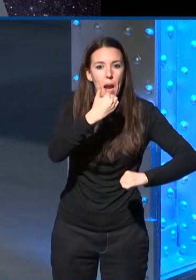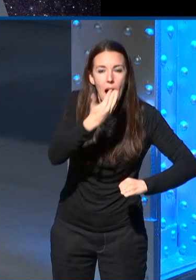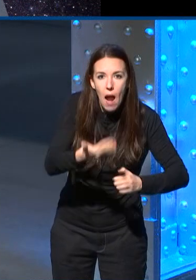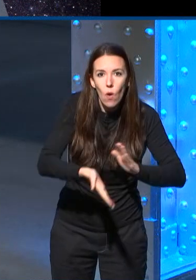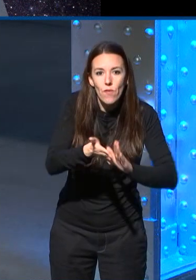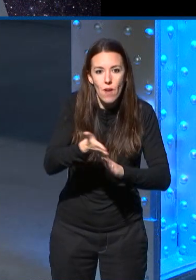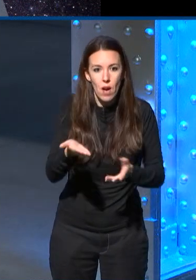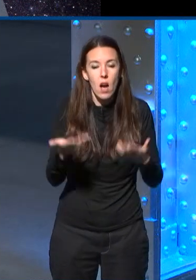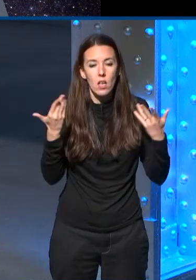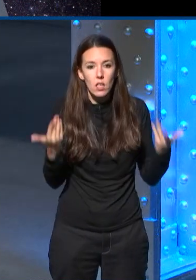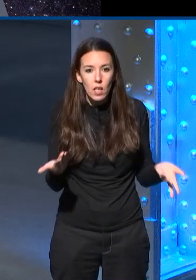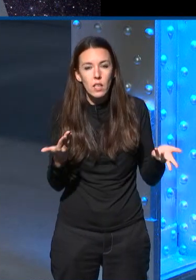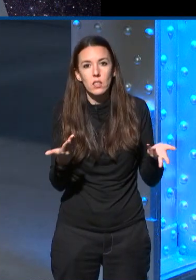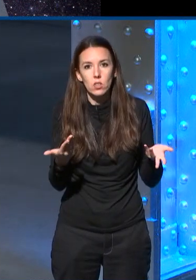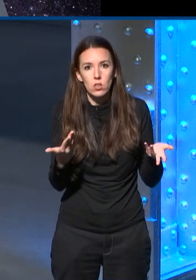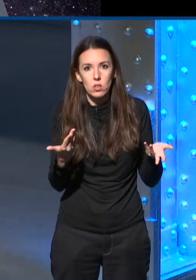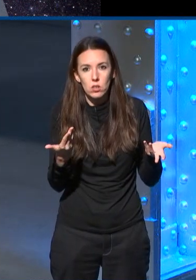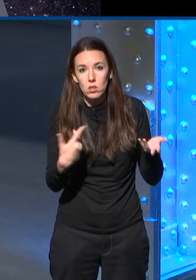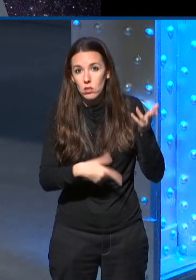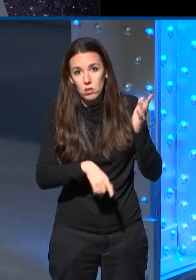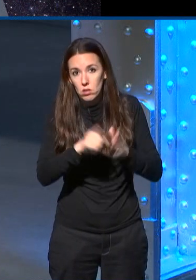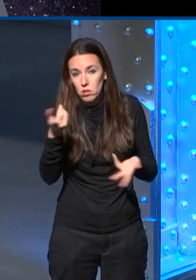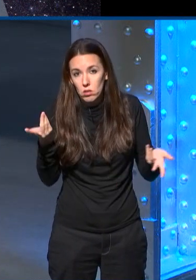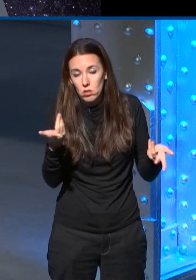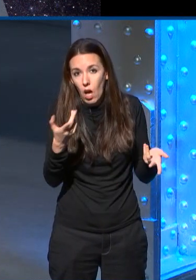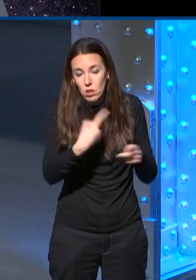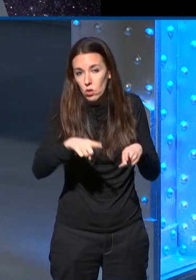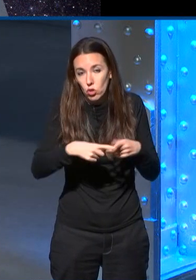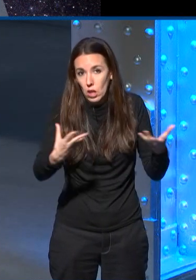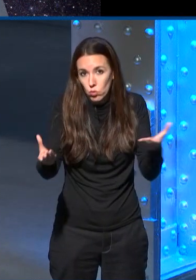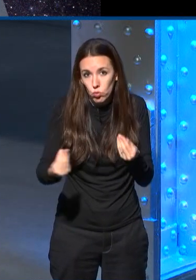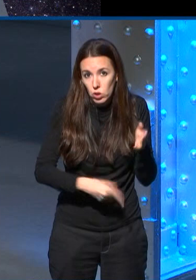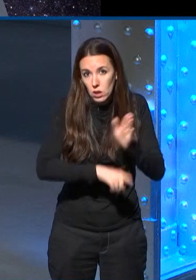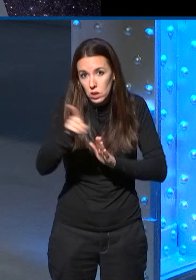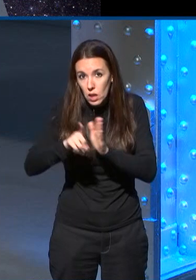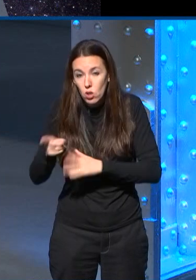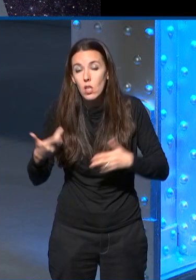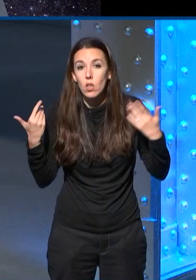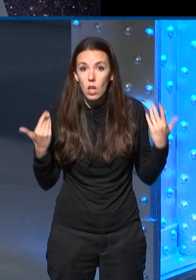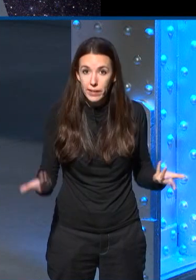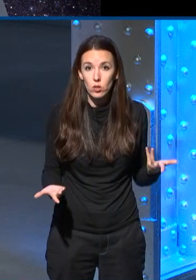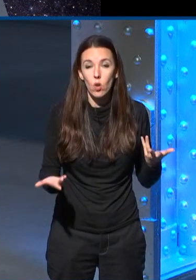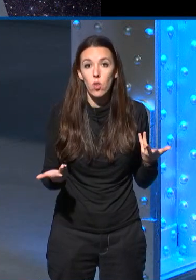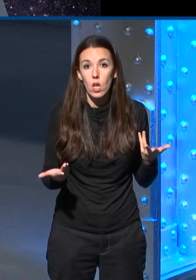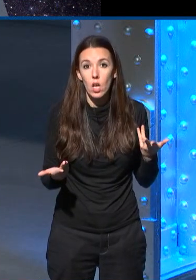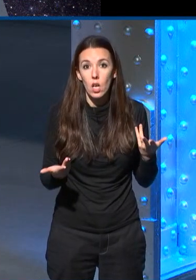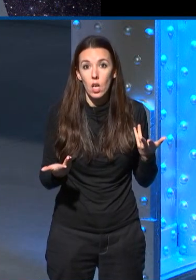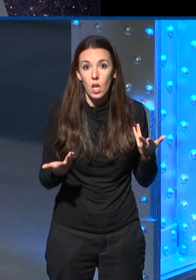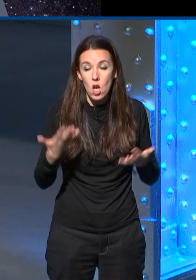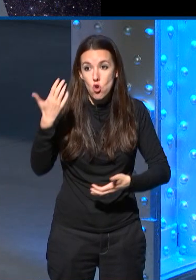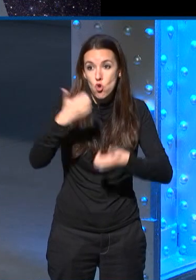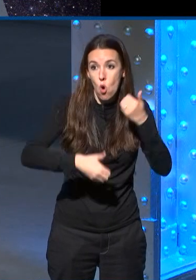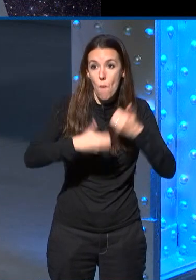entonces pues, se desarrolló el radar, se desarrollaron muchísimas cosas, ¿no? Entonces, la carrera espacial ya